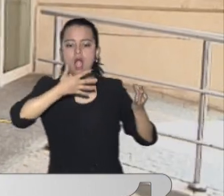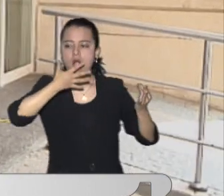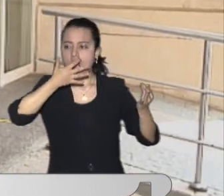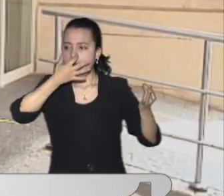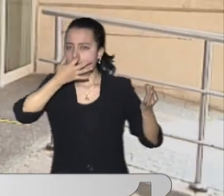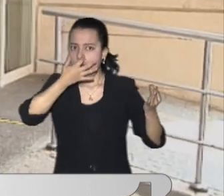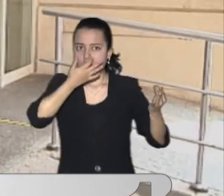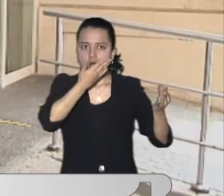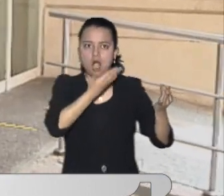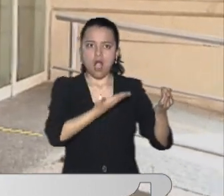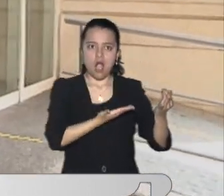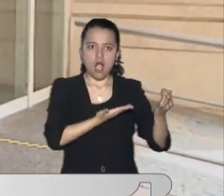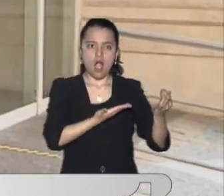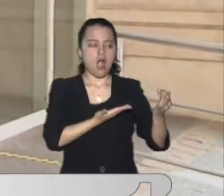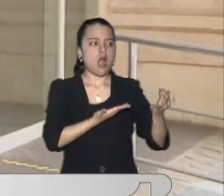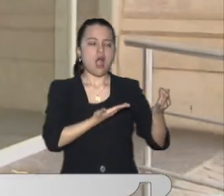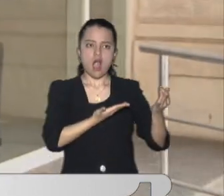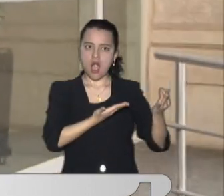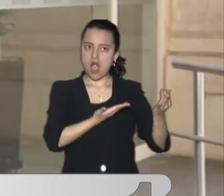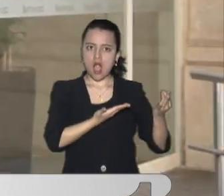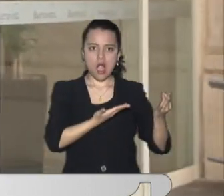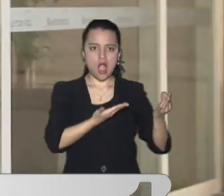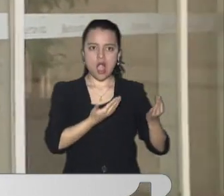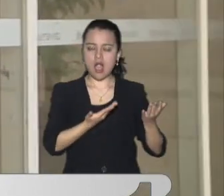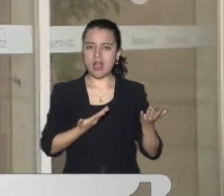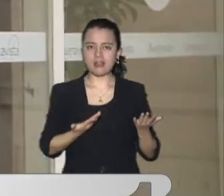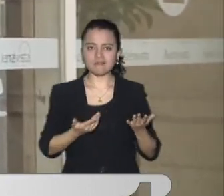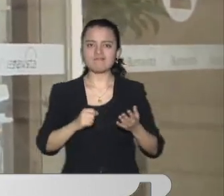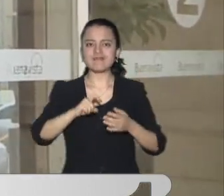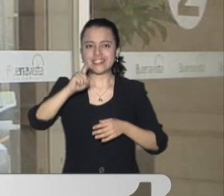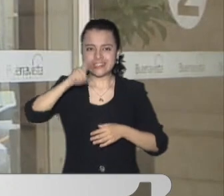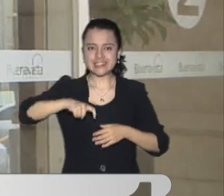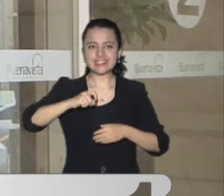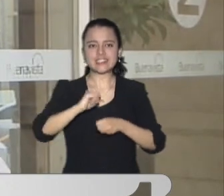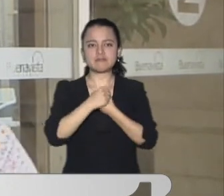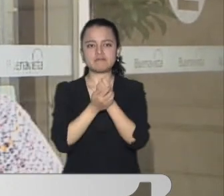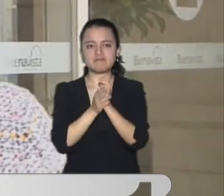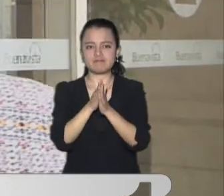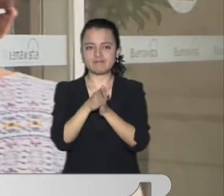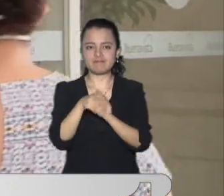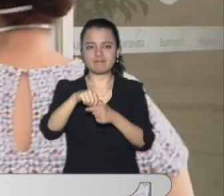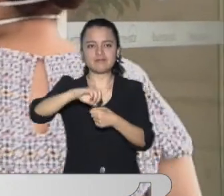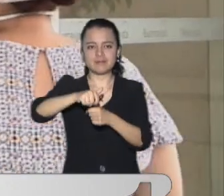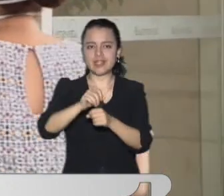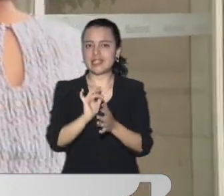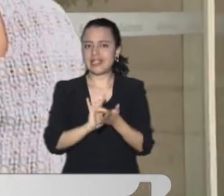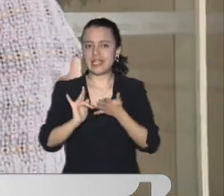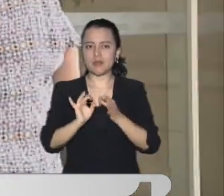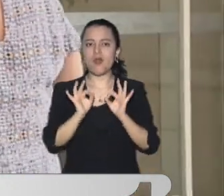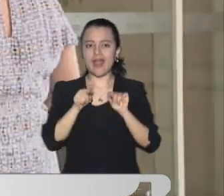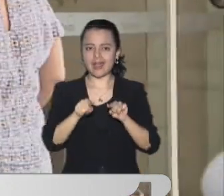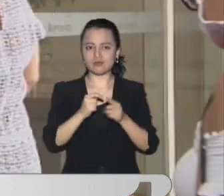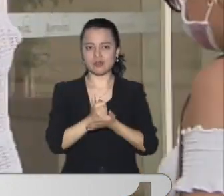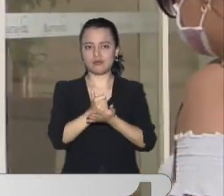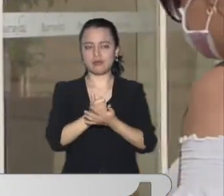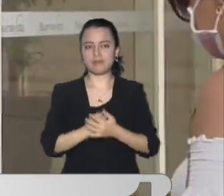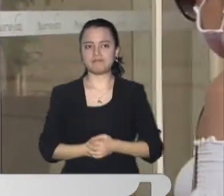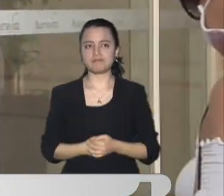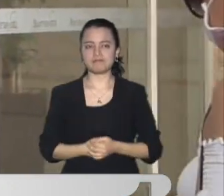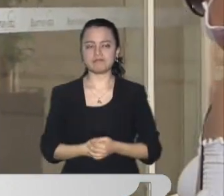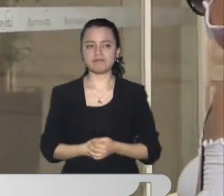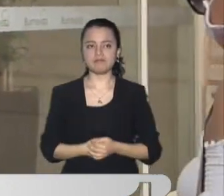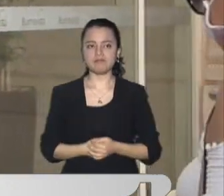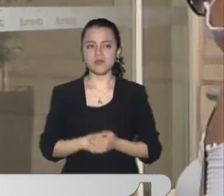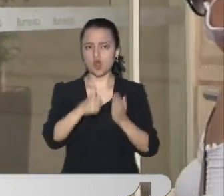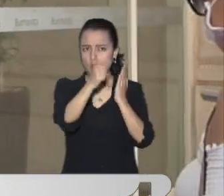de Control de Enfermedades sobre prácticas eficaces para frenar el contagio del COVID-19. Todos los